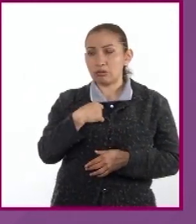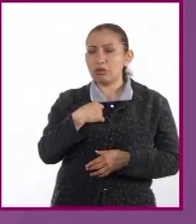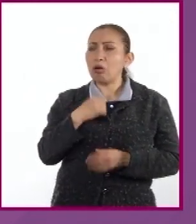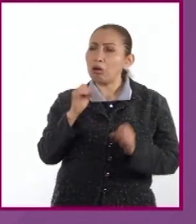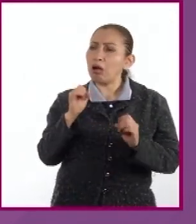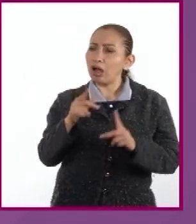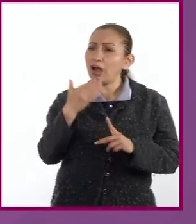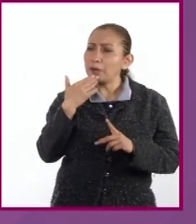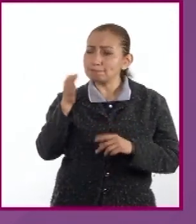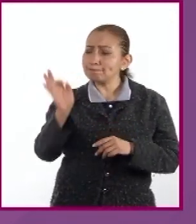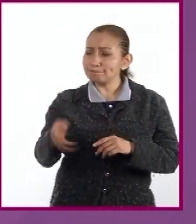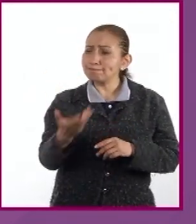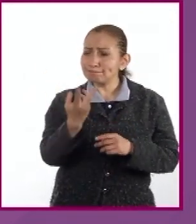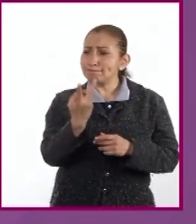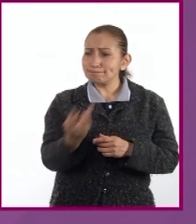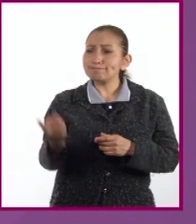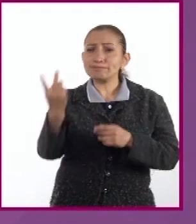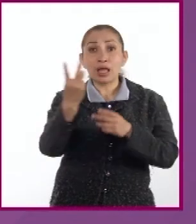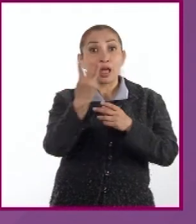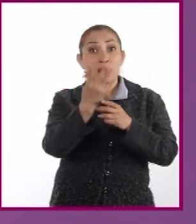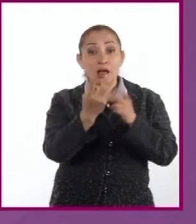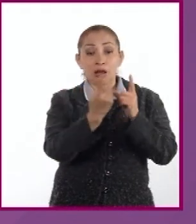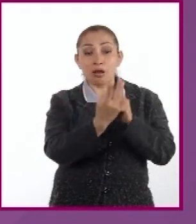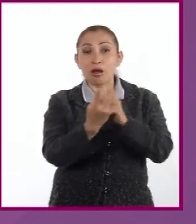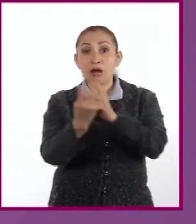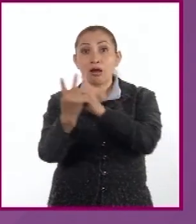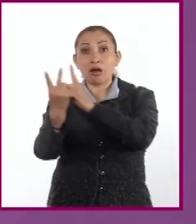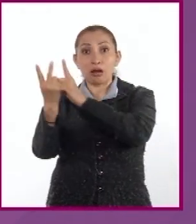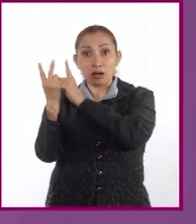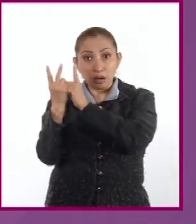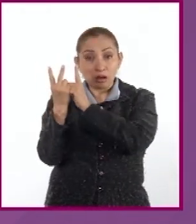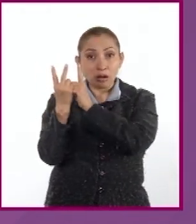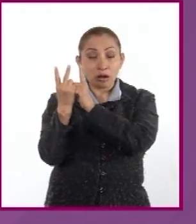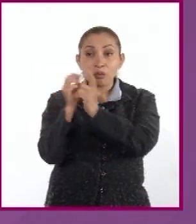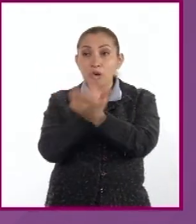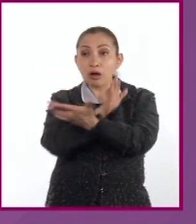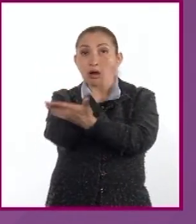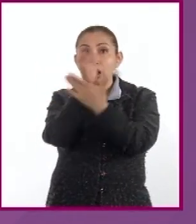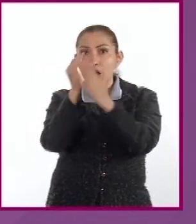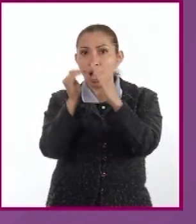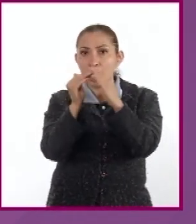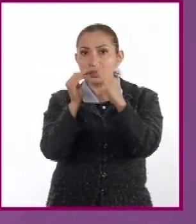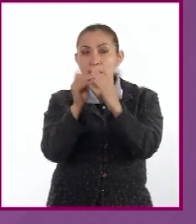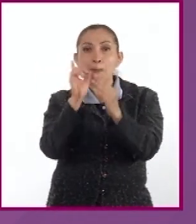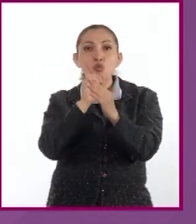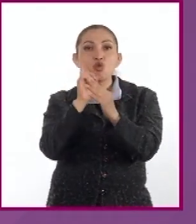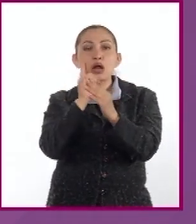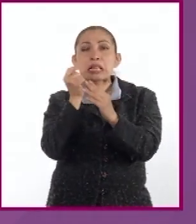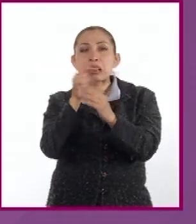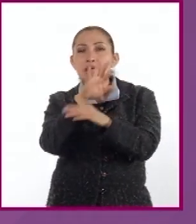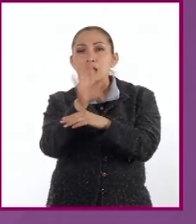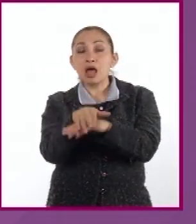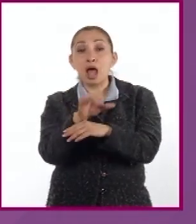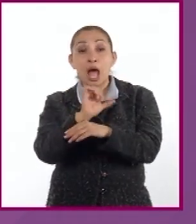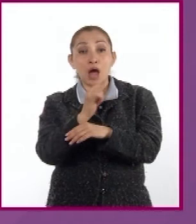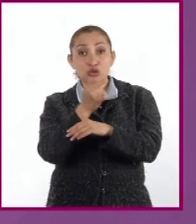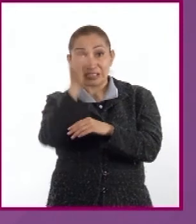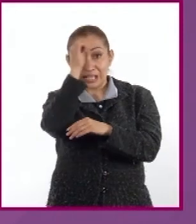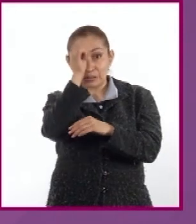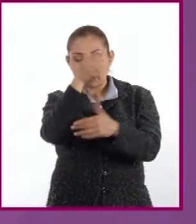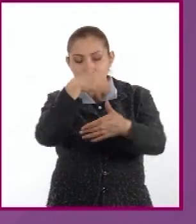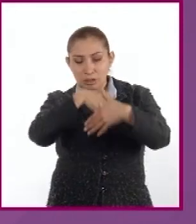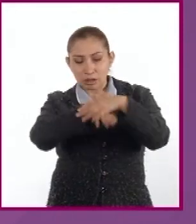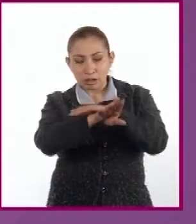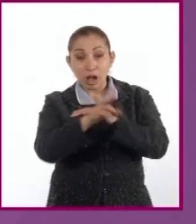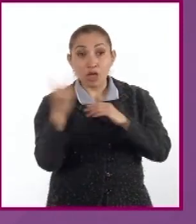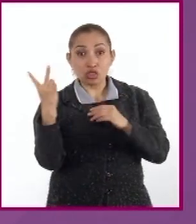temor, aceptó y se dejó conducir por los dos hombres. Cuando llegaron a la casa de la moribunda, don Agustín entró en la habitación